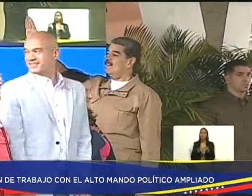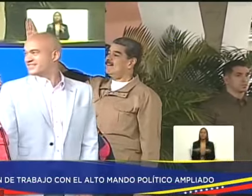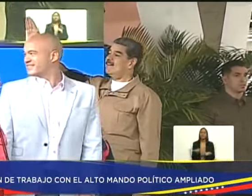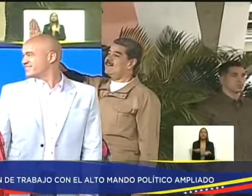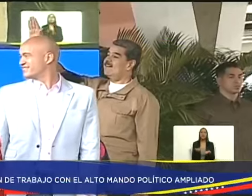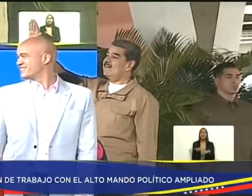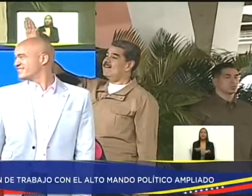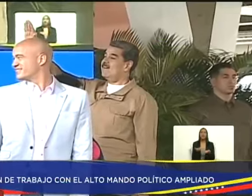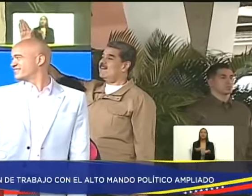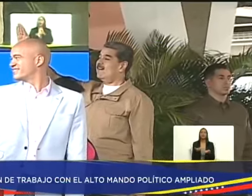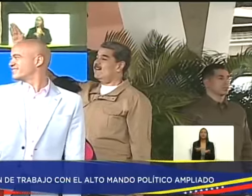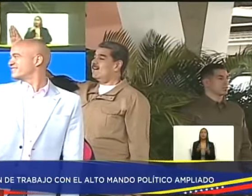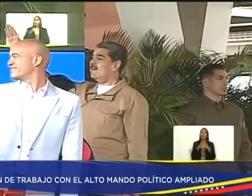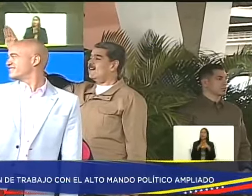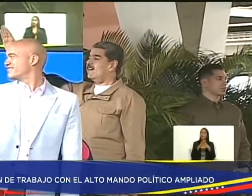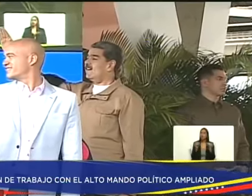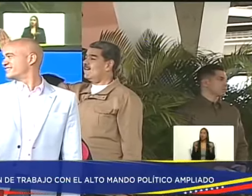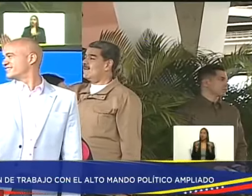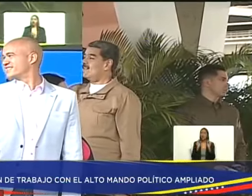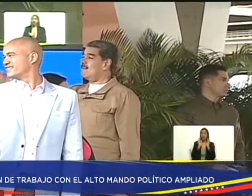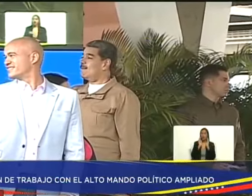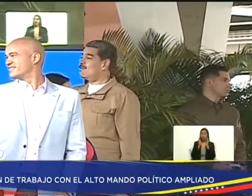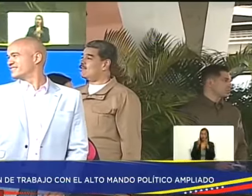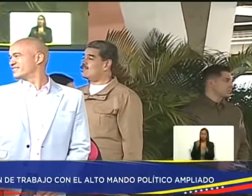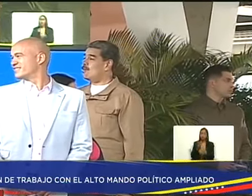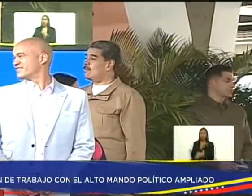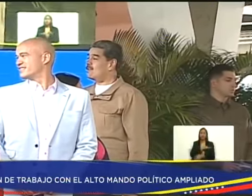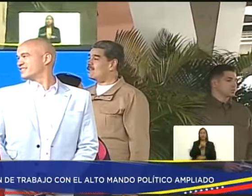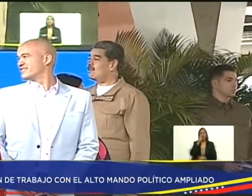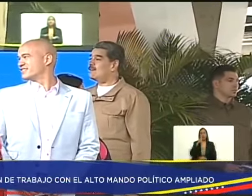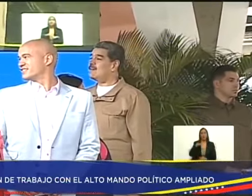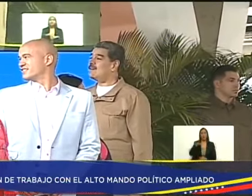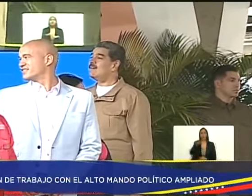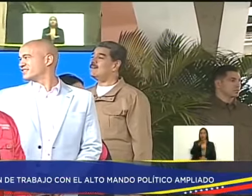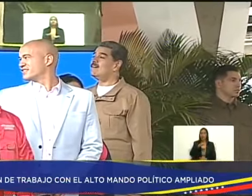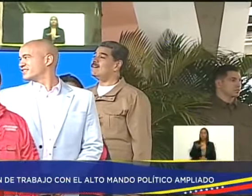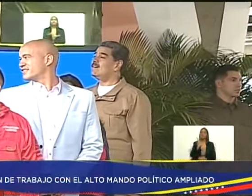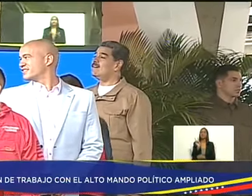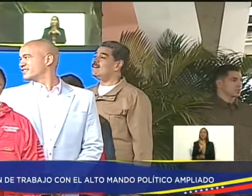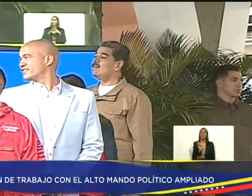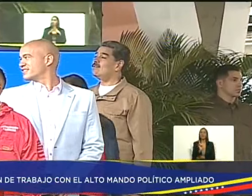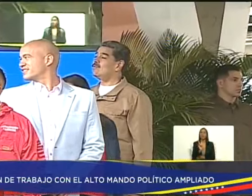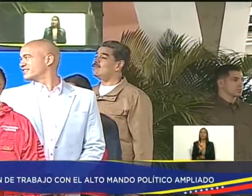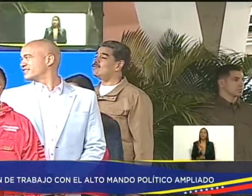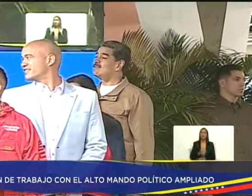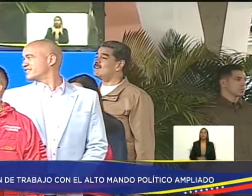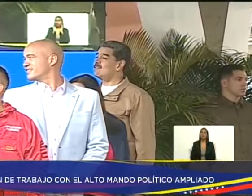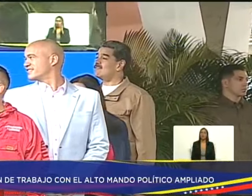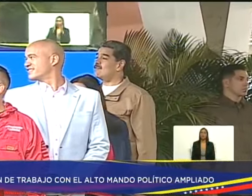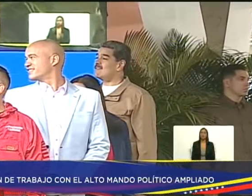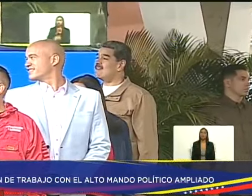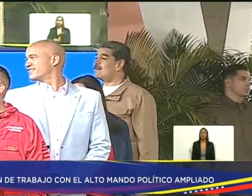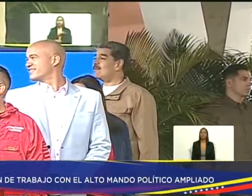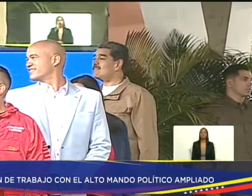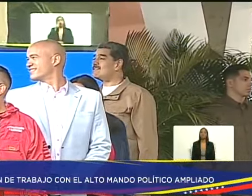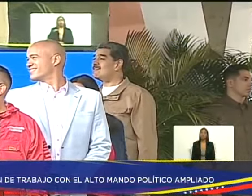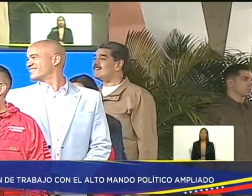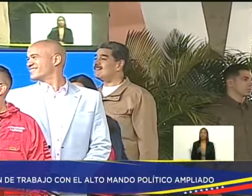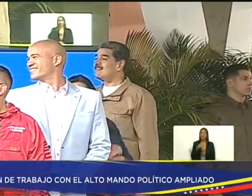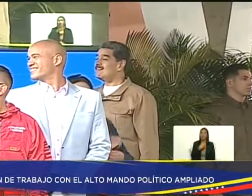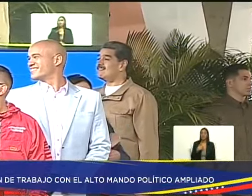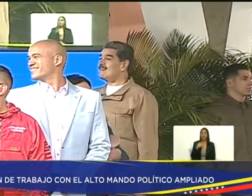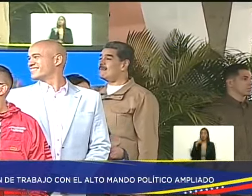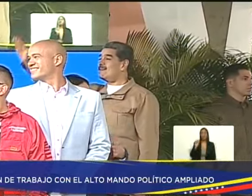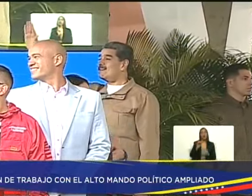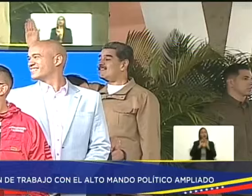a garantizar el estado de bienestar social del pueblo de Venezuela el dignatario también ha llamado a los sectores políticos del país a